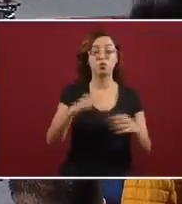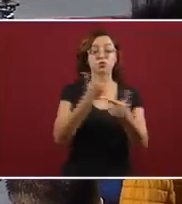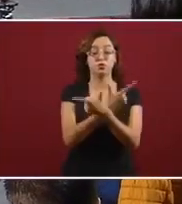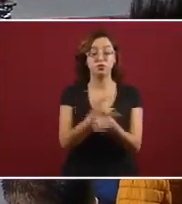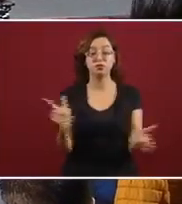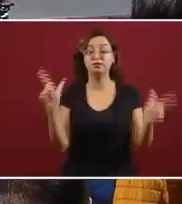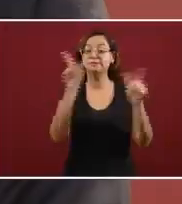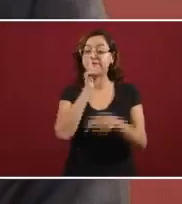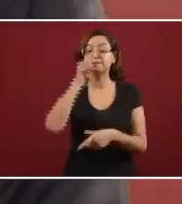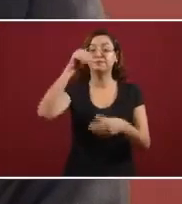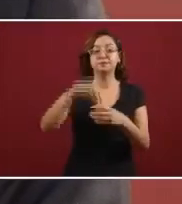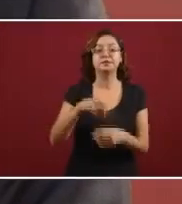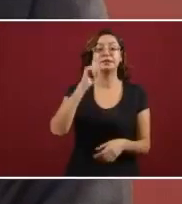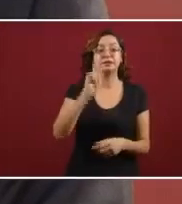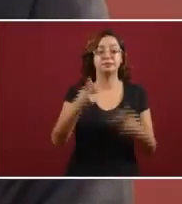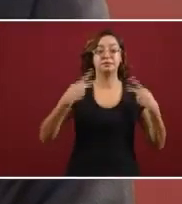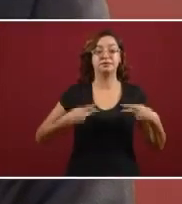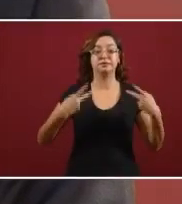deben representarlos.